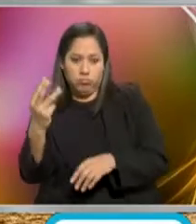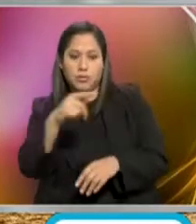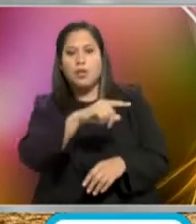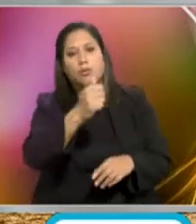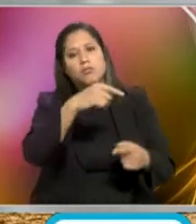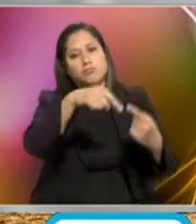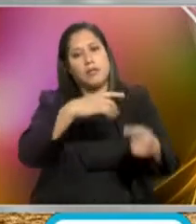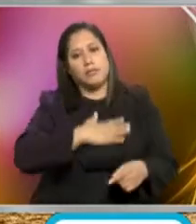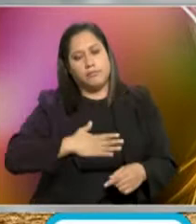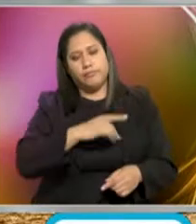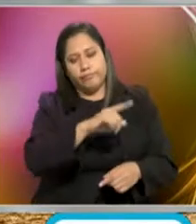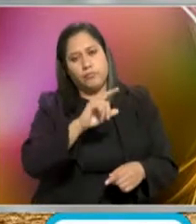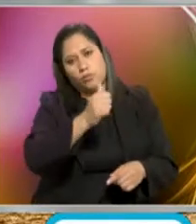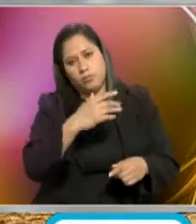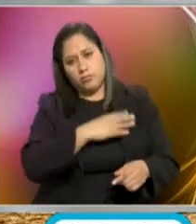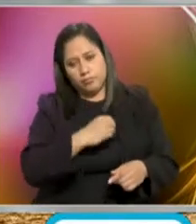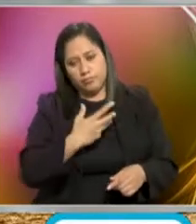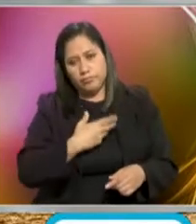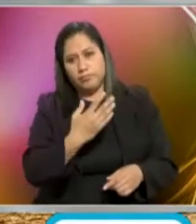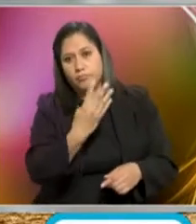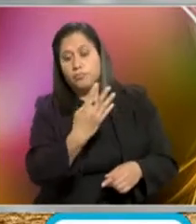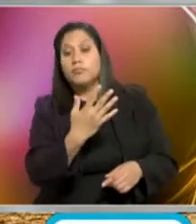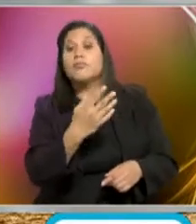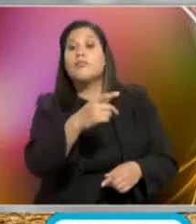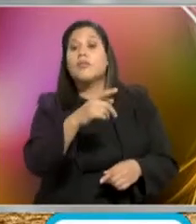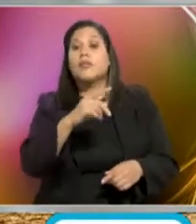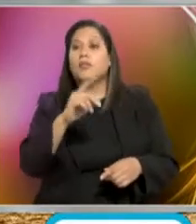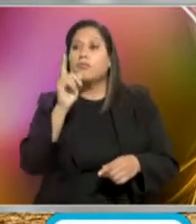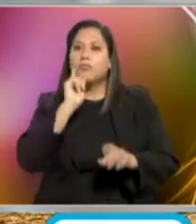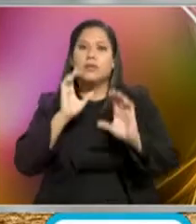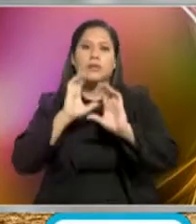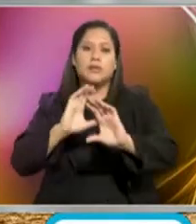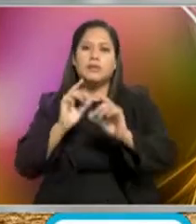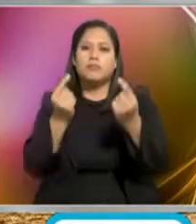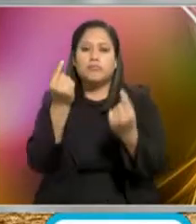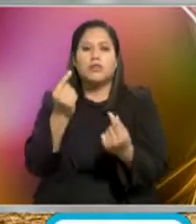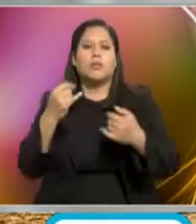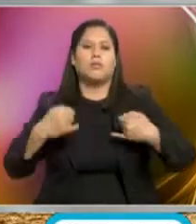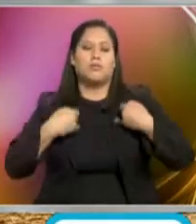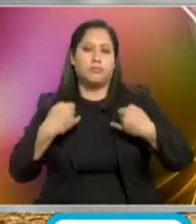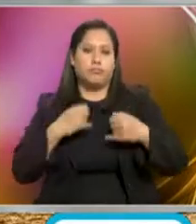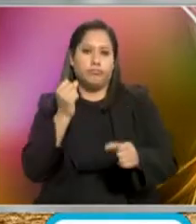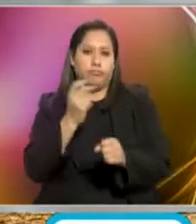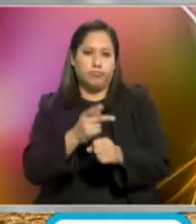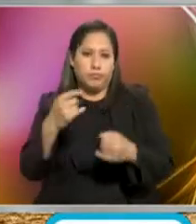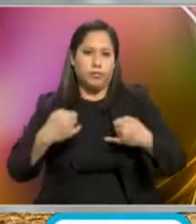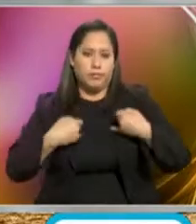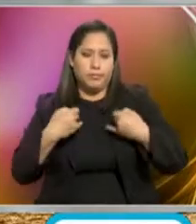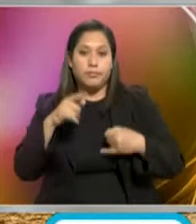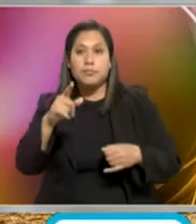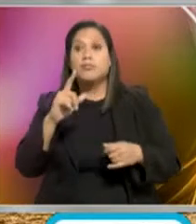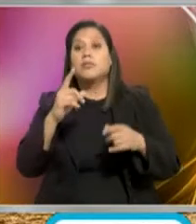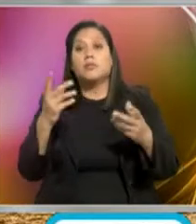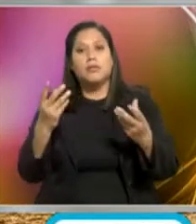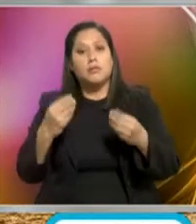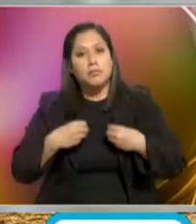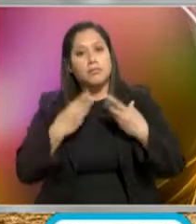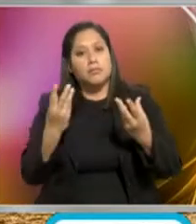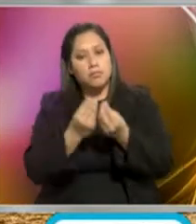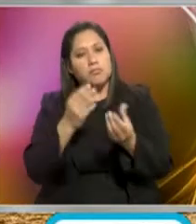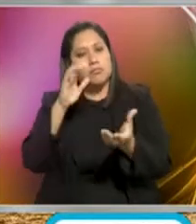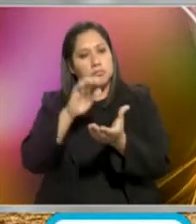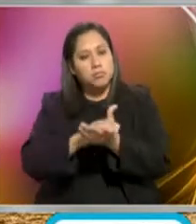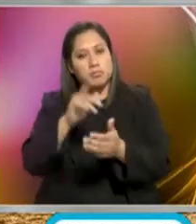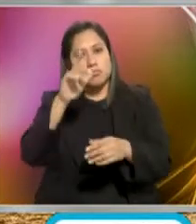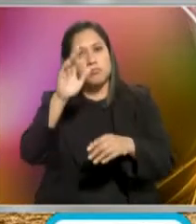uno de sus amores fue también una cantante que era mucho menor de edad que él. Se fue a vivir con ella, se casó